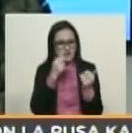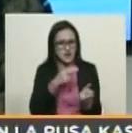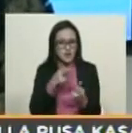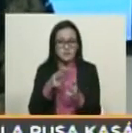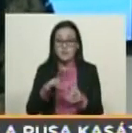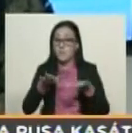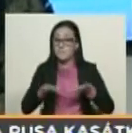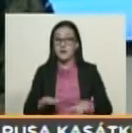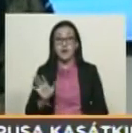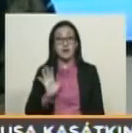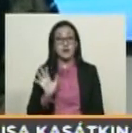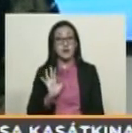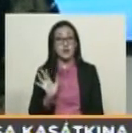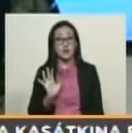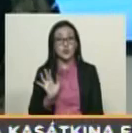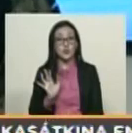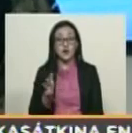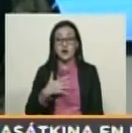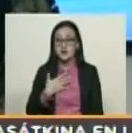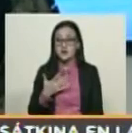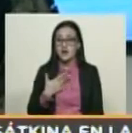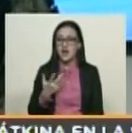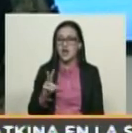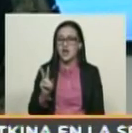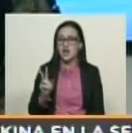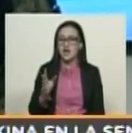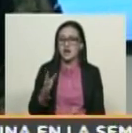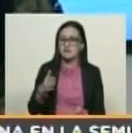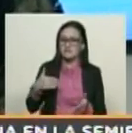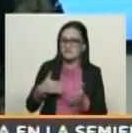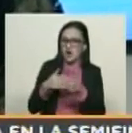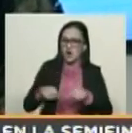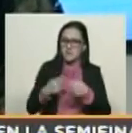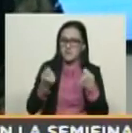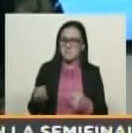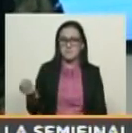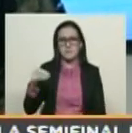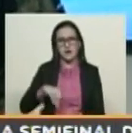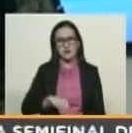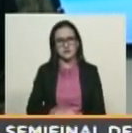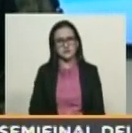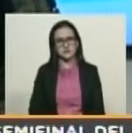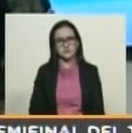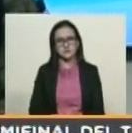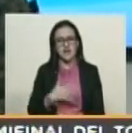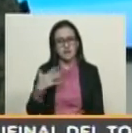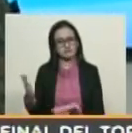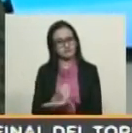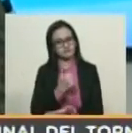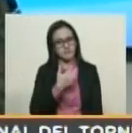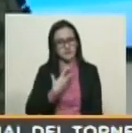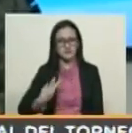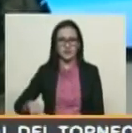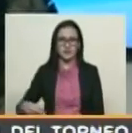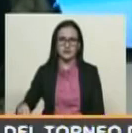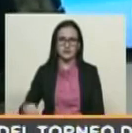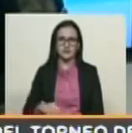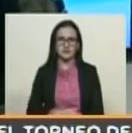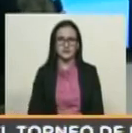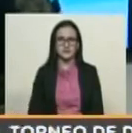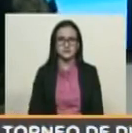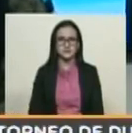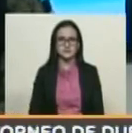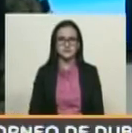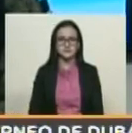cesado y que por el contrario busca nuevas formas para un mismo fin, el derrocamiento del presidente. En el entendido que la